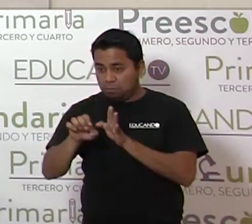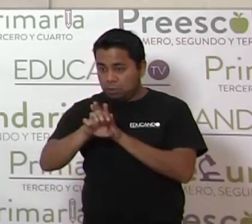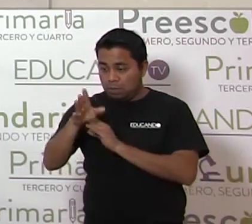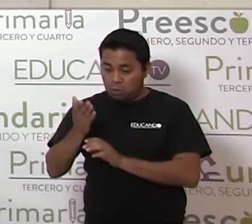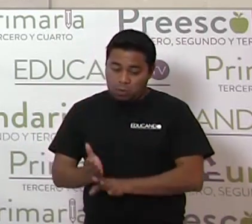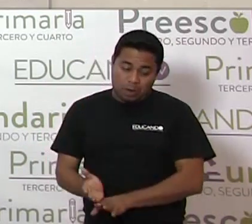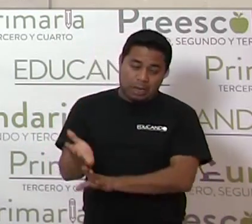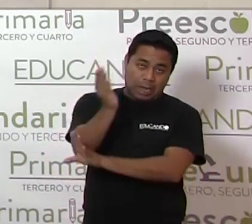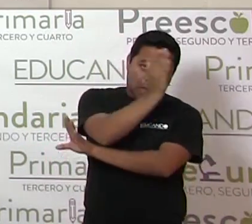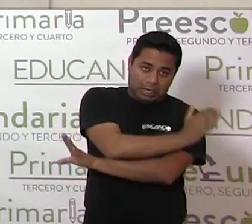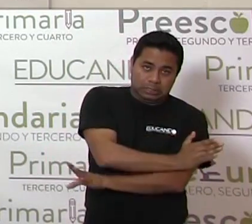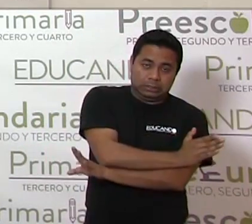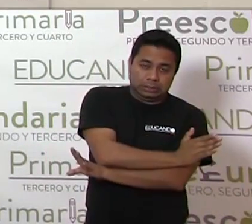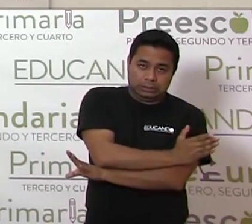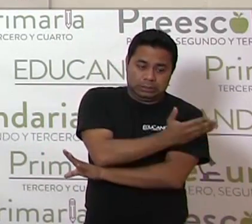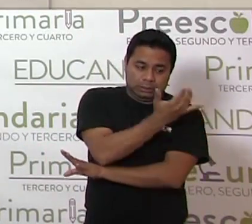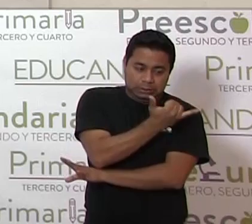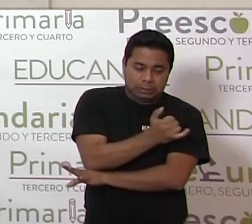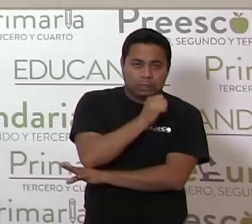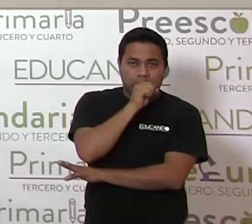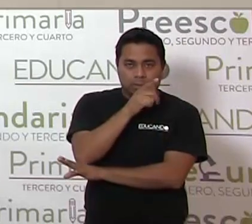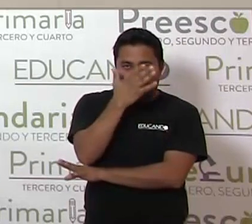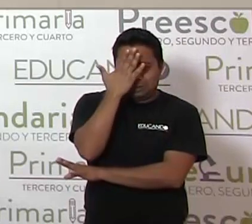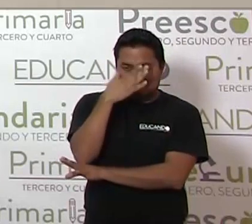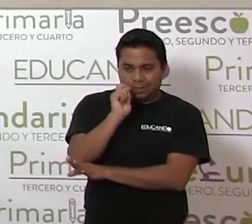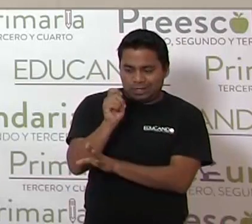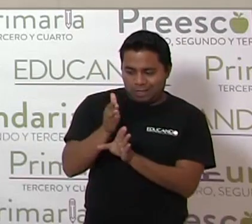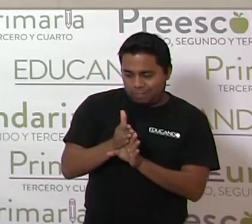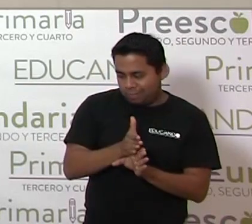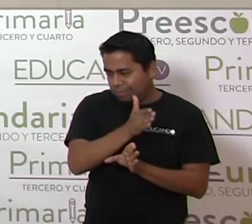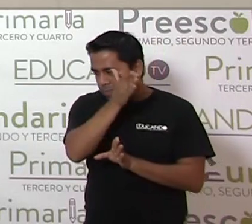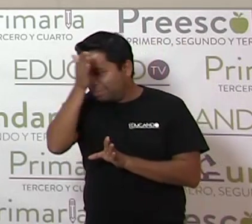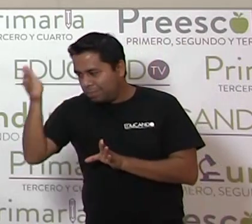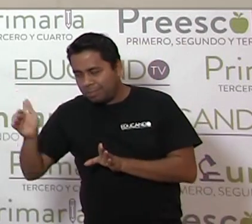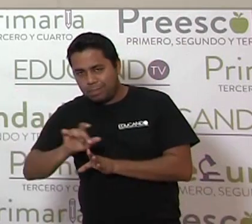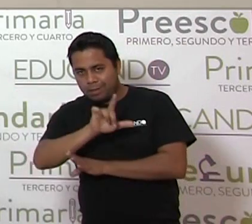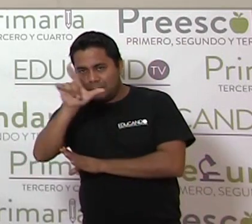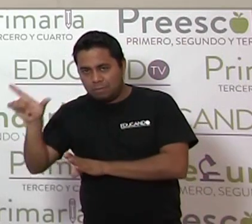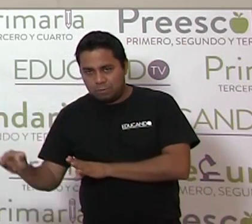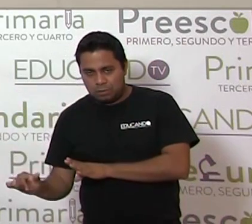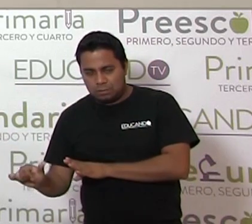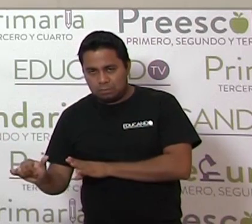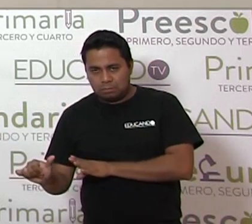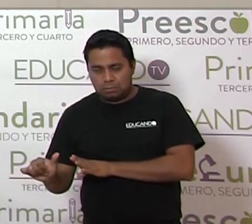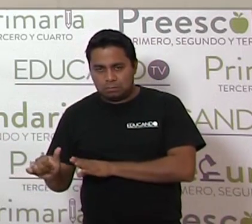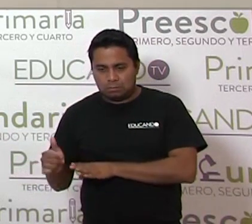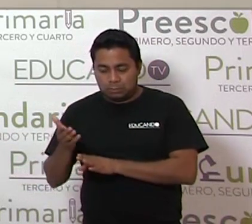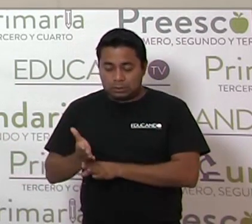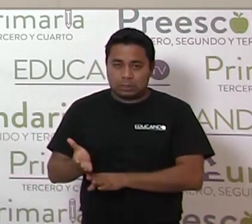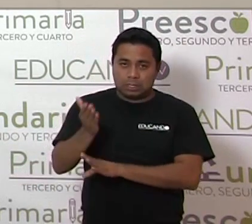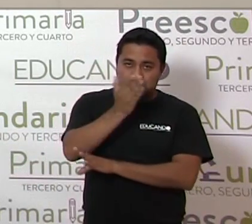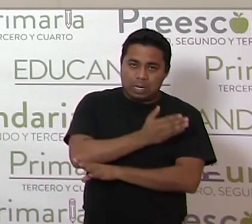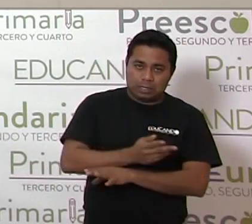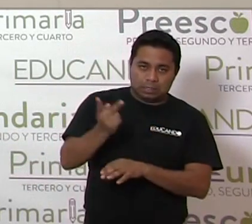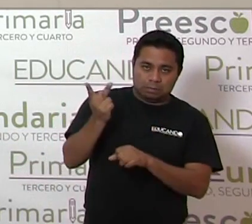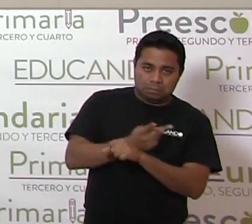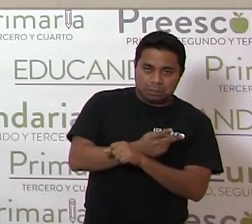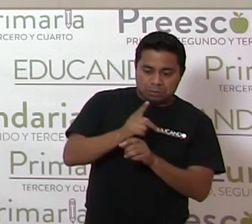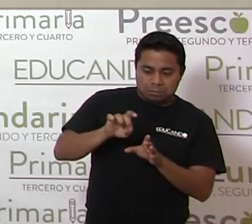el antes, bien, y el después. ¿A qué me refiero? Causa,